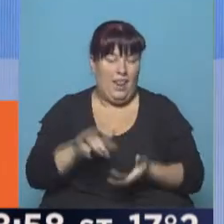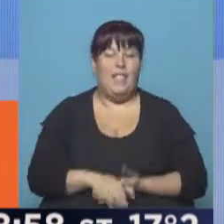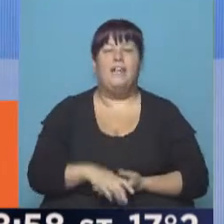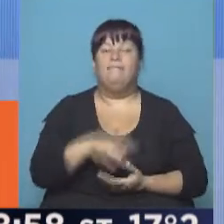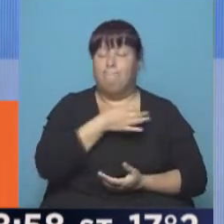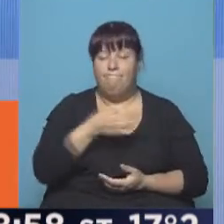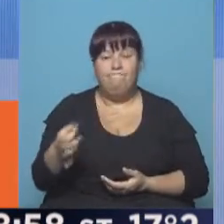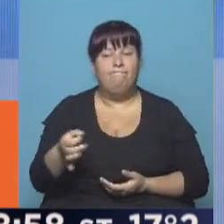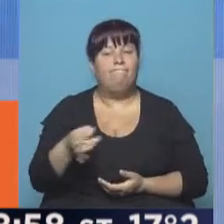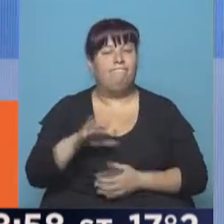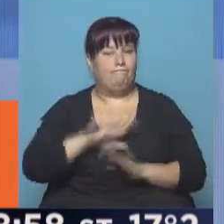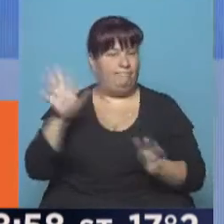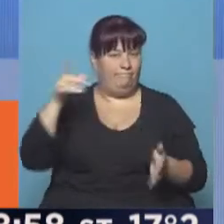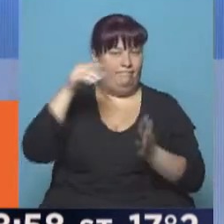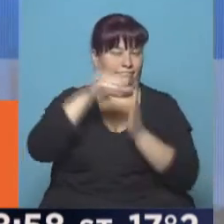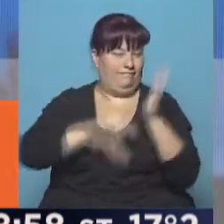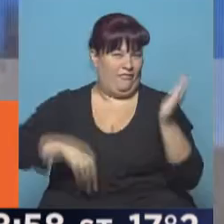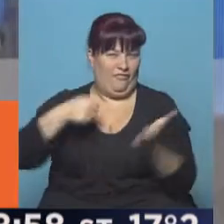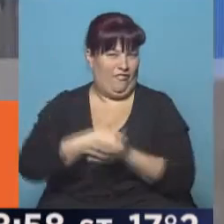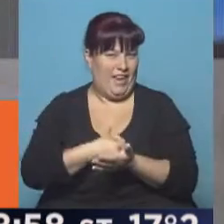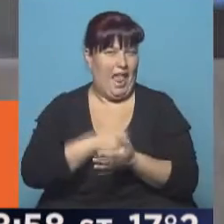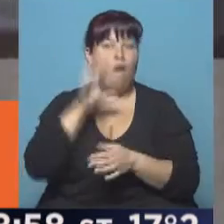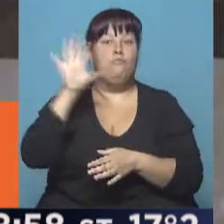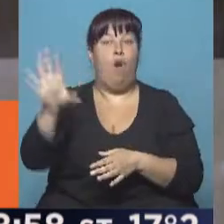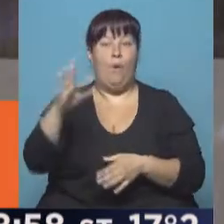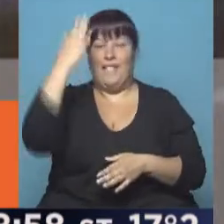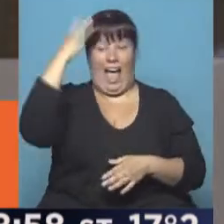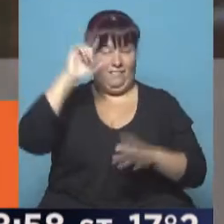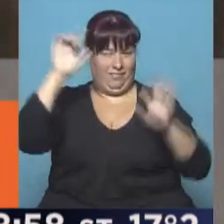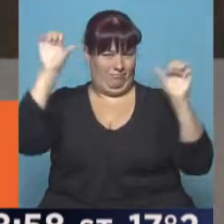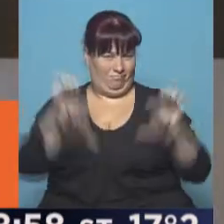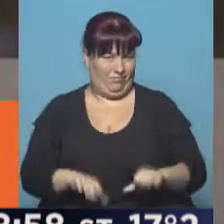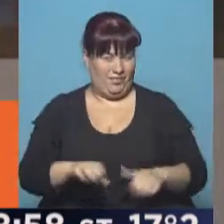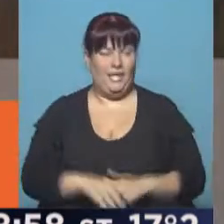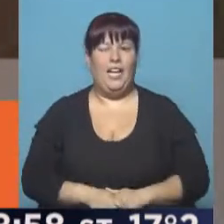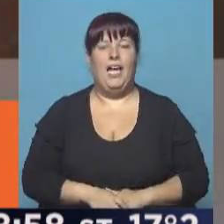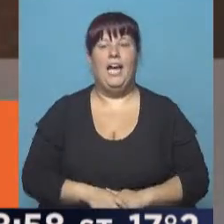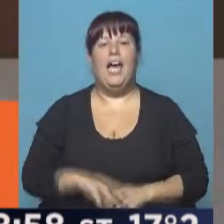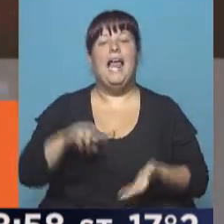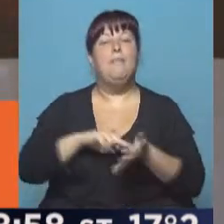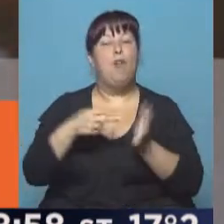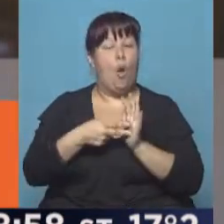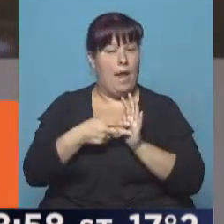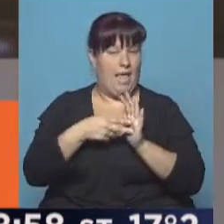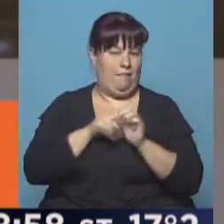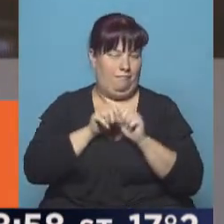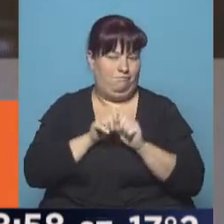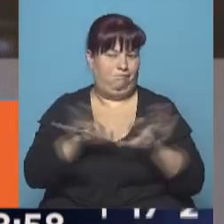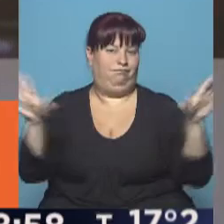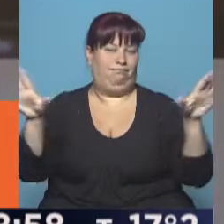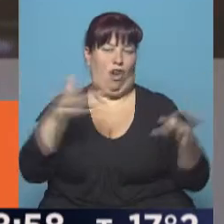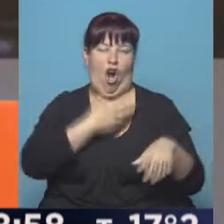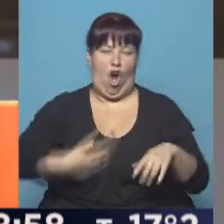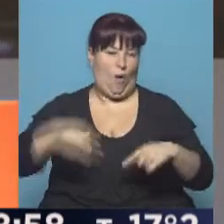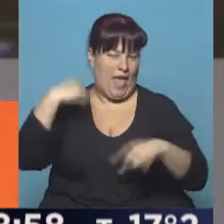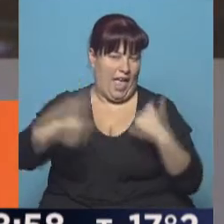efectivamente pasó de estar en el final de la cola o sea dejó de ser una provincia de lidera el conflicto este se ha extendido en distintos